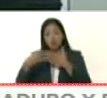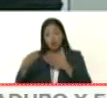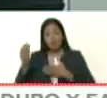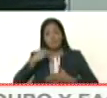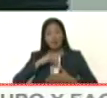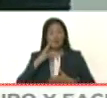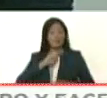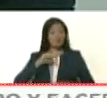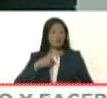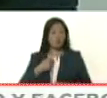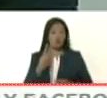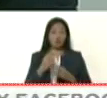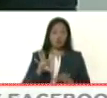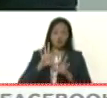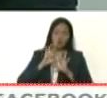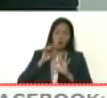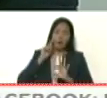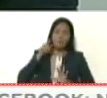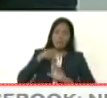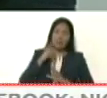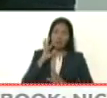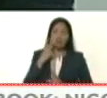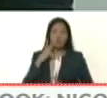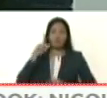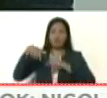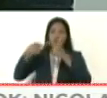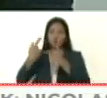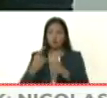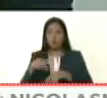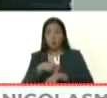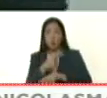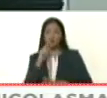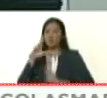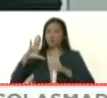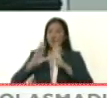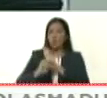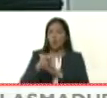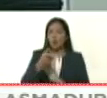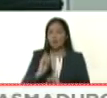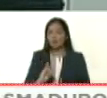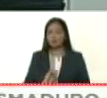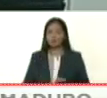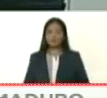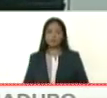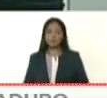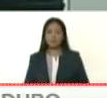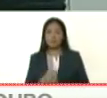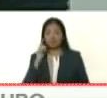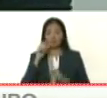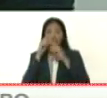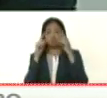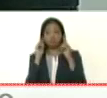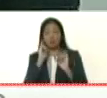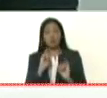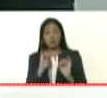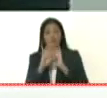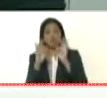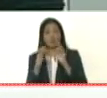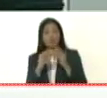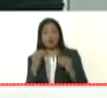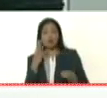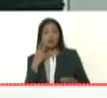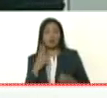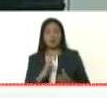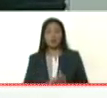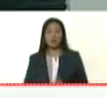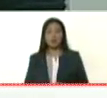bono 2020. Eso está por pasar en las próximas horas. Unos rateros, pues. Y pareciera, diera la impresión por esa investigación que se va a abrir, que la